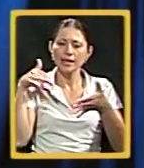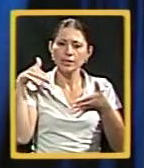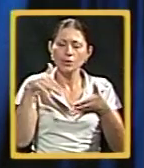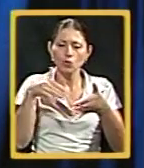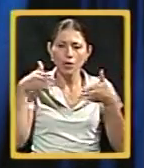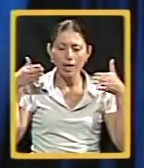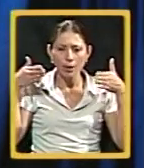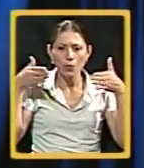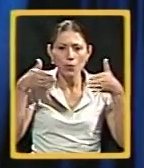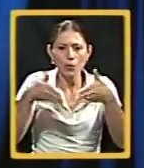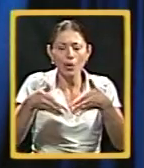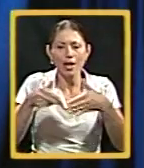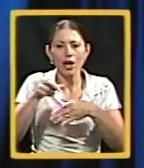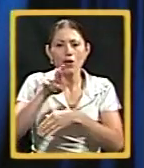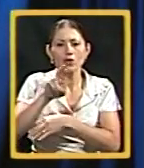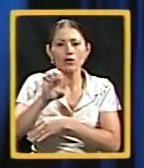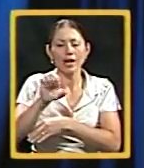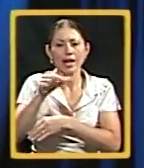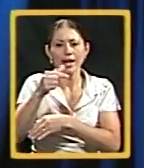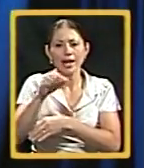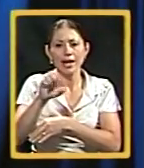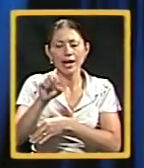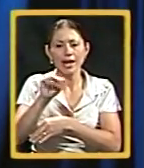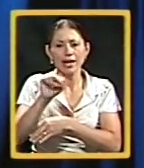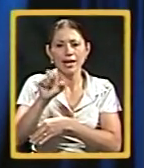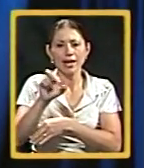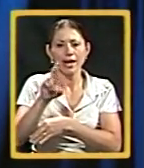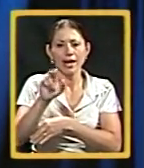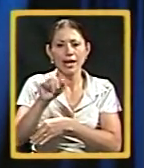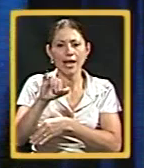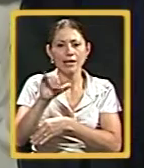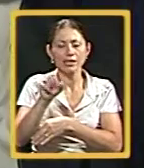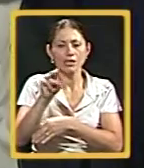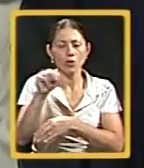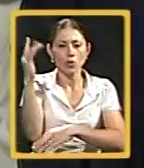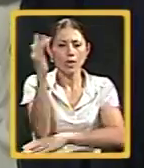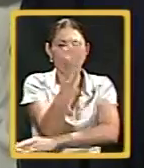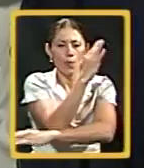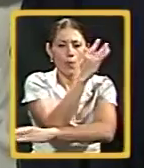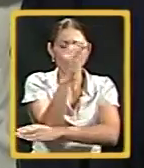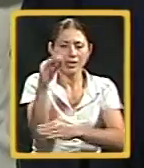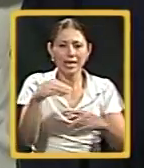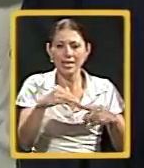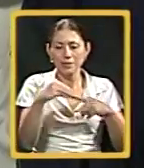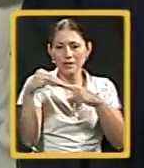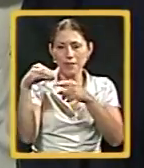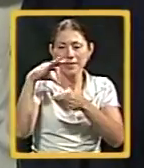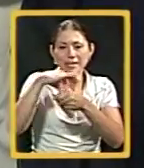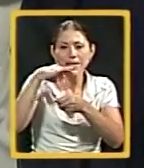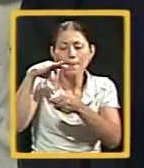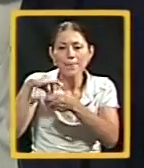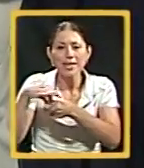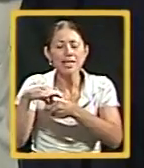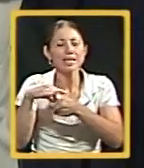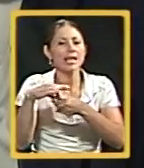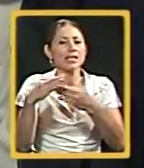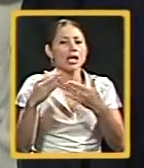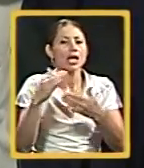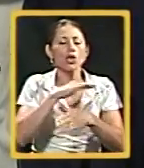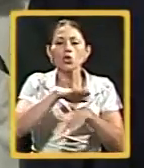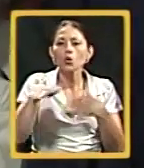de regeneración de bosque, en especial semillas, plántulas y todo lo que intervenía en que el bosque pudiera